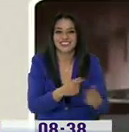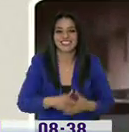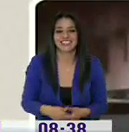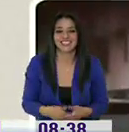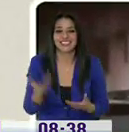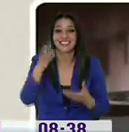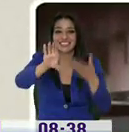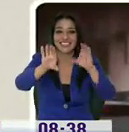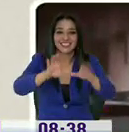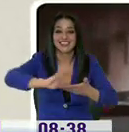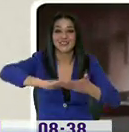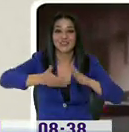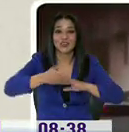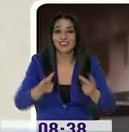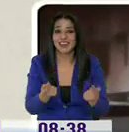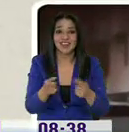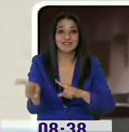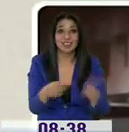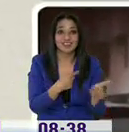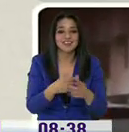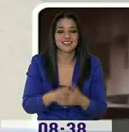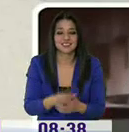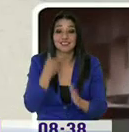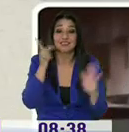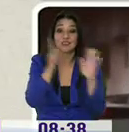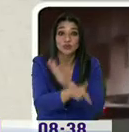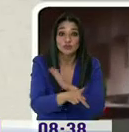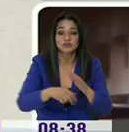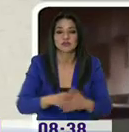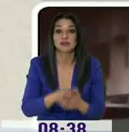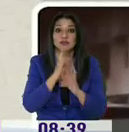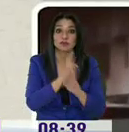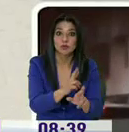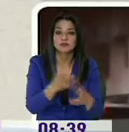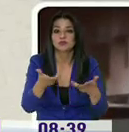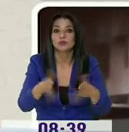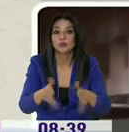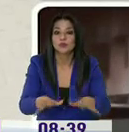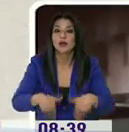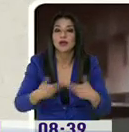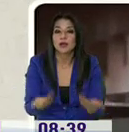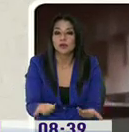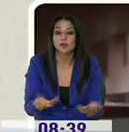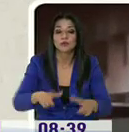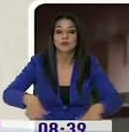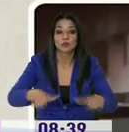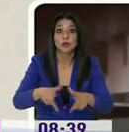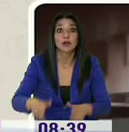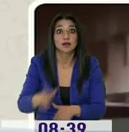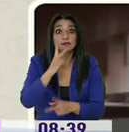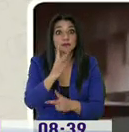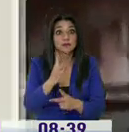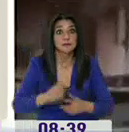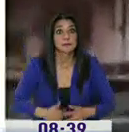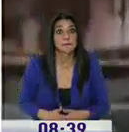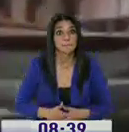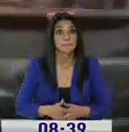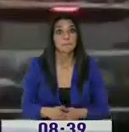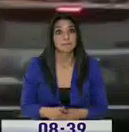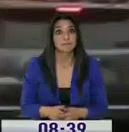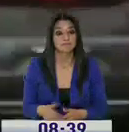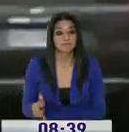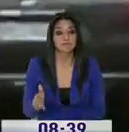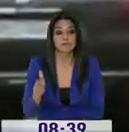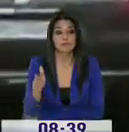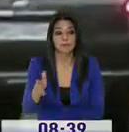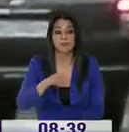Clasificados, comunidad, Lin. Denuncia, respuesta, no existe respectiva el lugar. Miren, cuando las molestias,